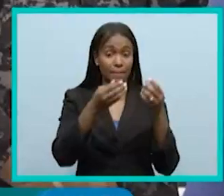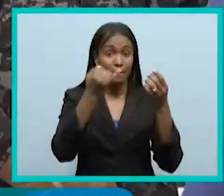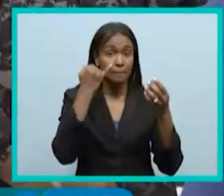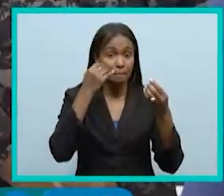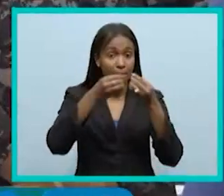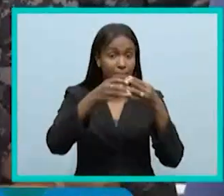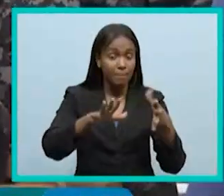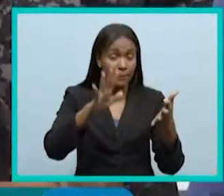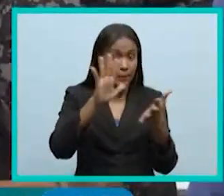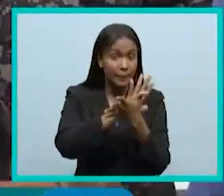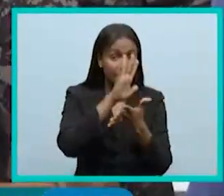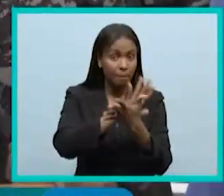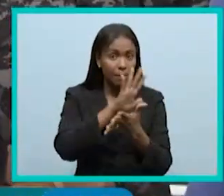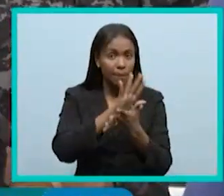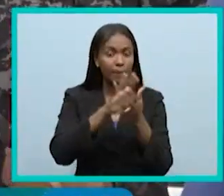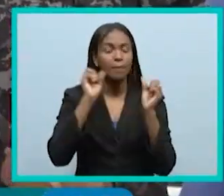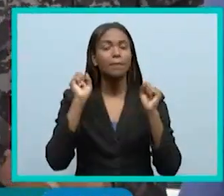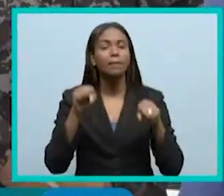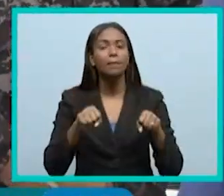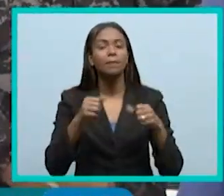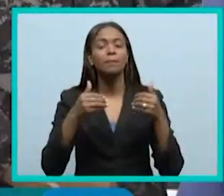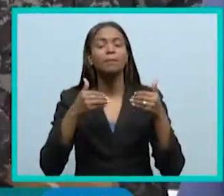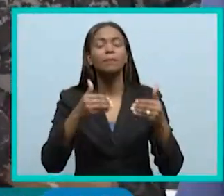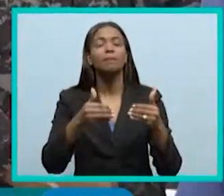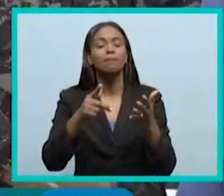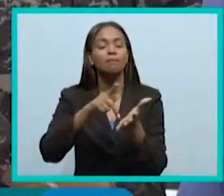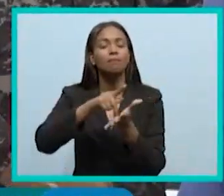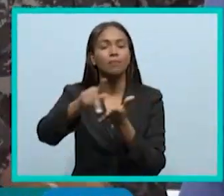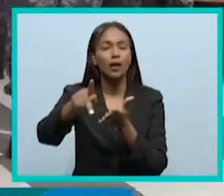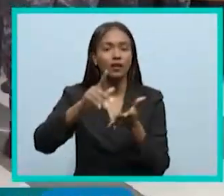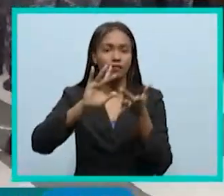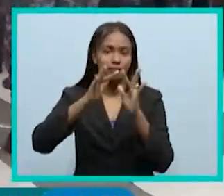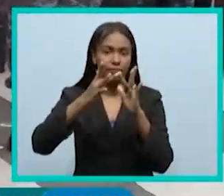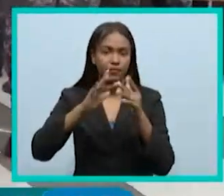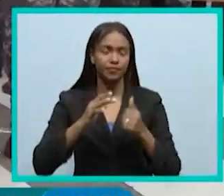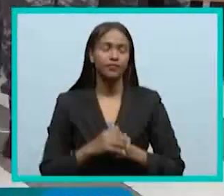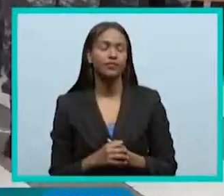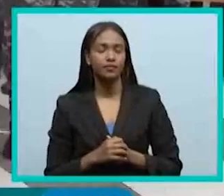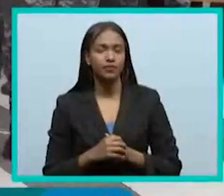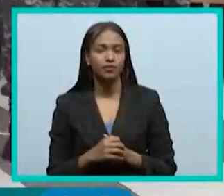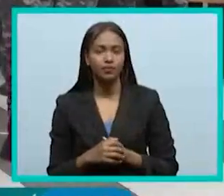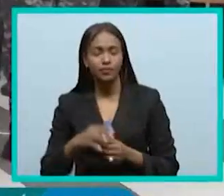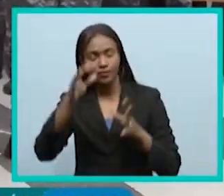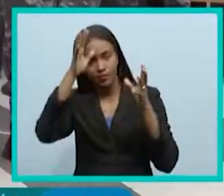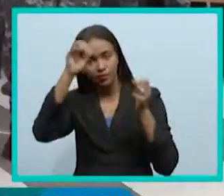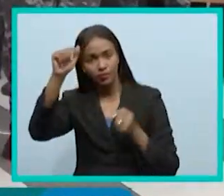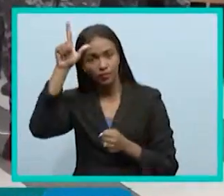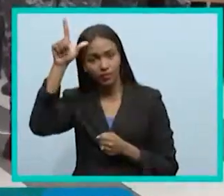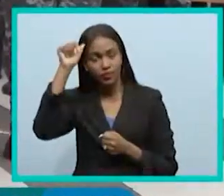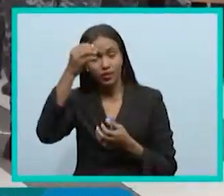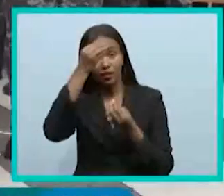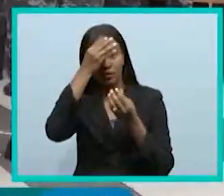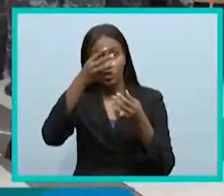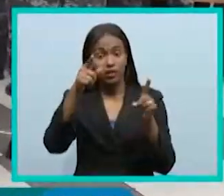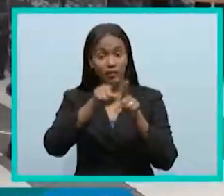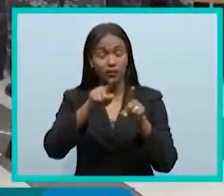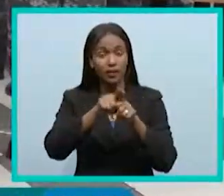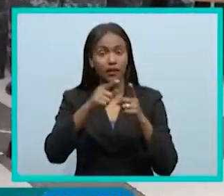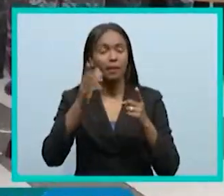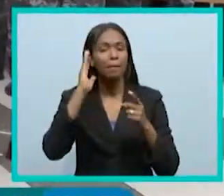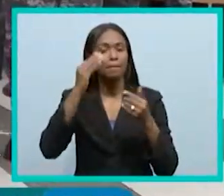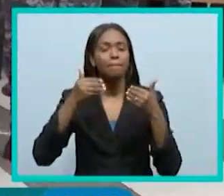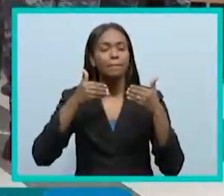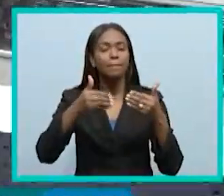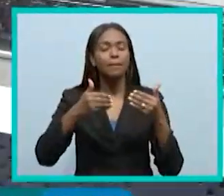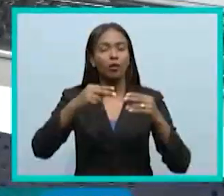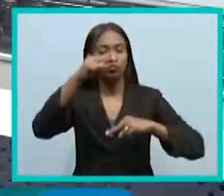de documentos con la posibilidad de realizar el pago en línea. El presidente Luis Abinader informó además que se ejecuta